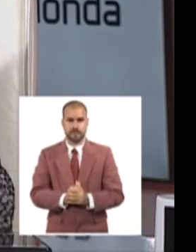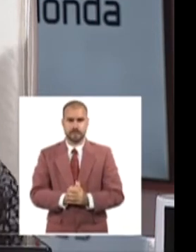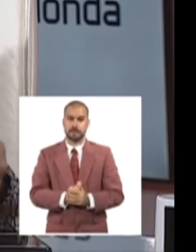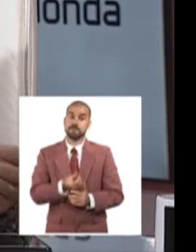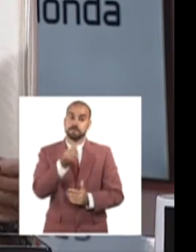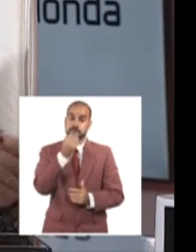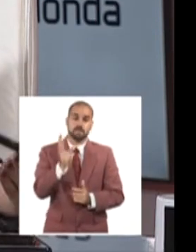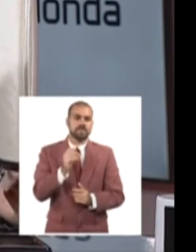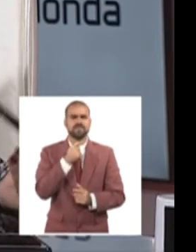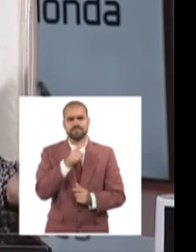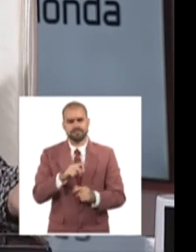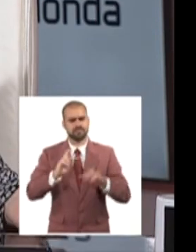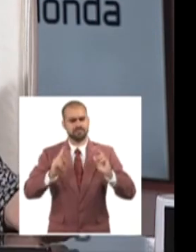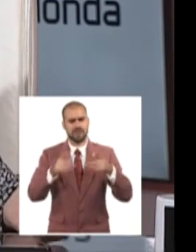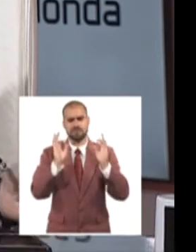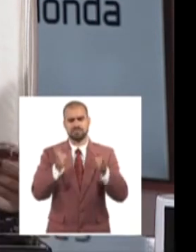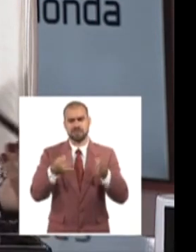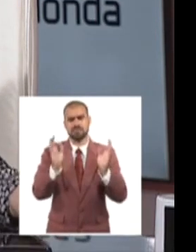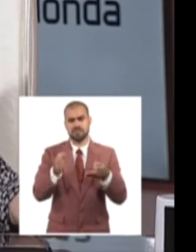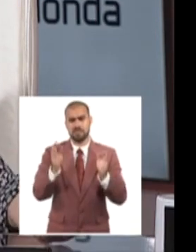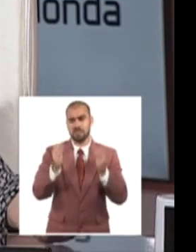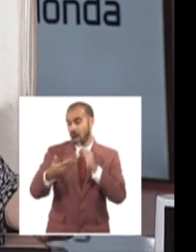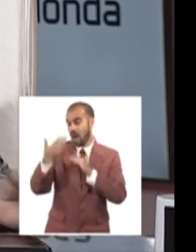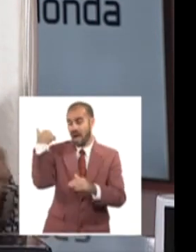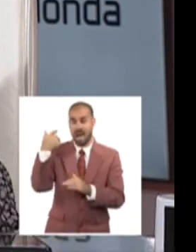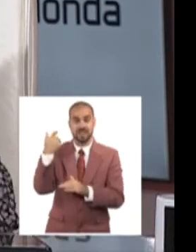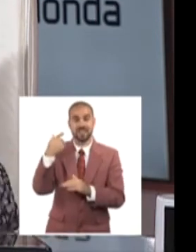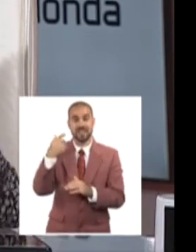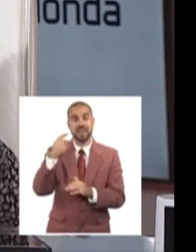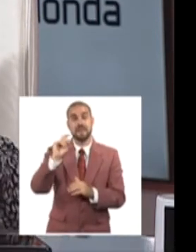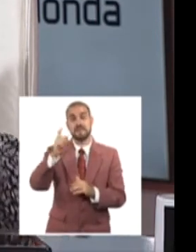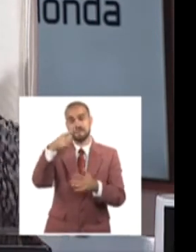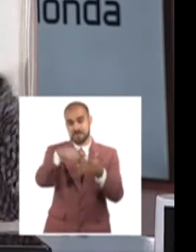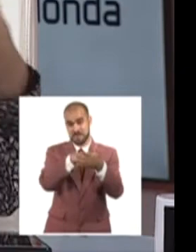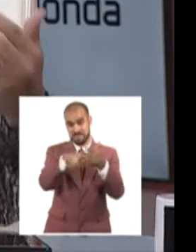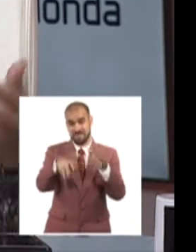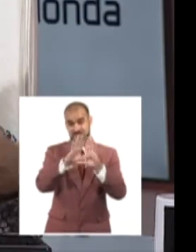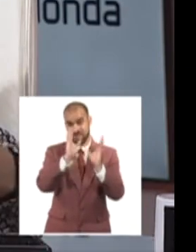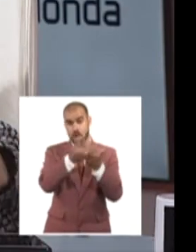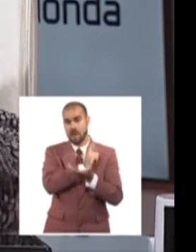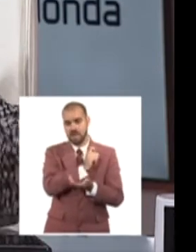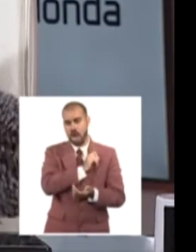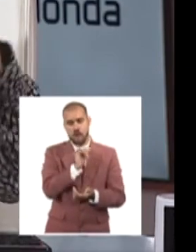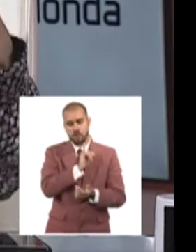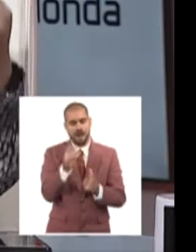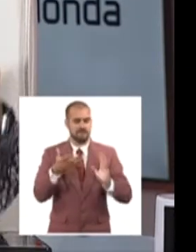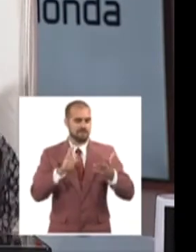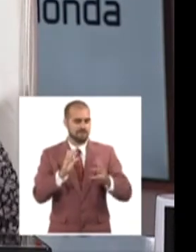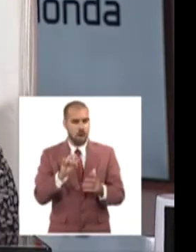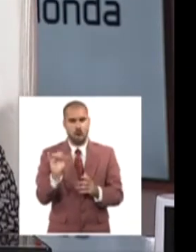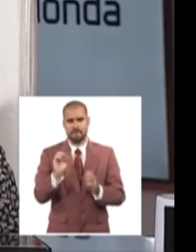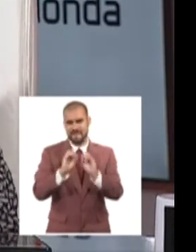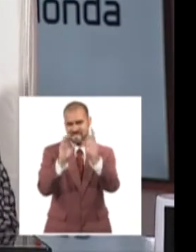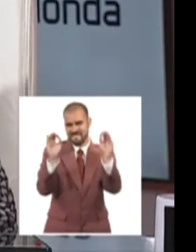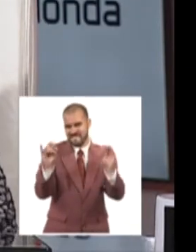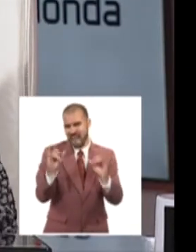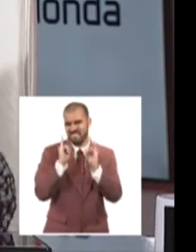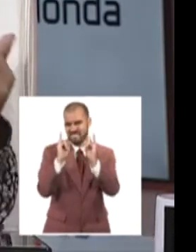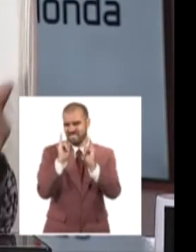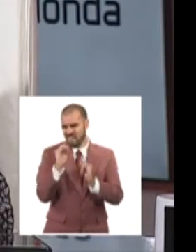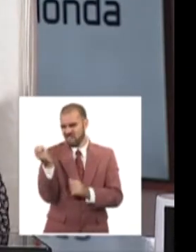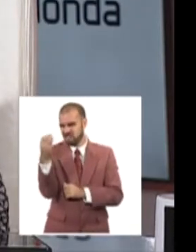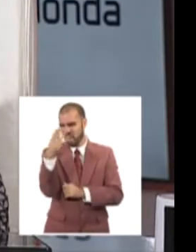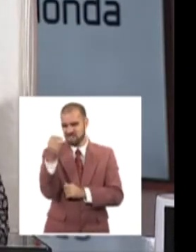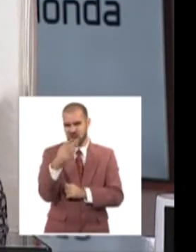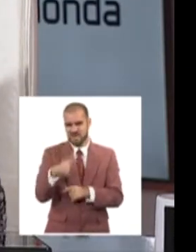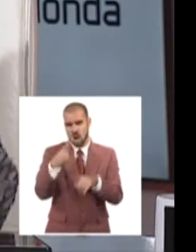las estrategias que usó para llegar al poder en la primera vuelta toda esa campaña de face news desarrollado principalmente a